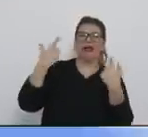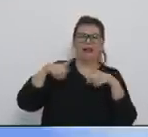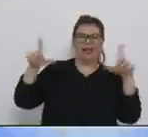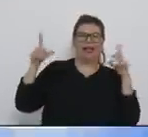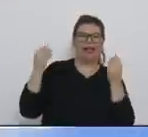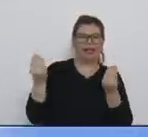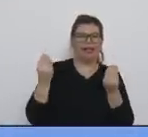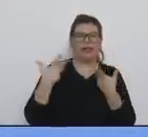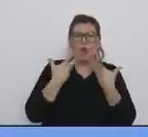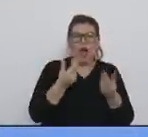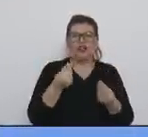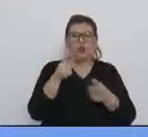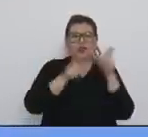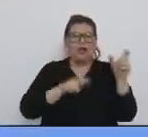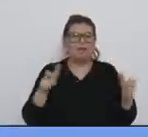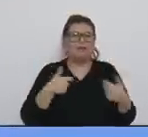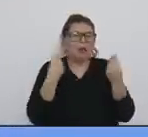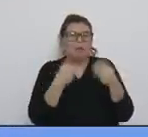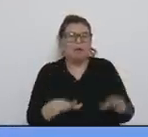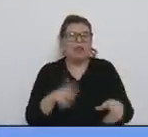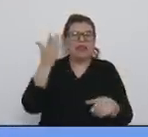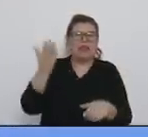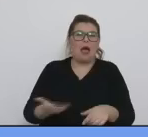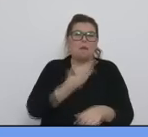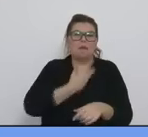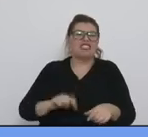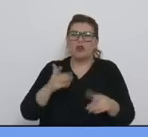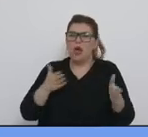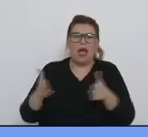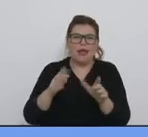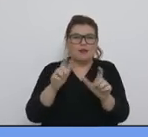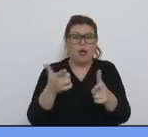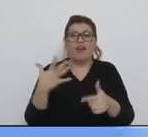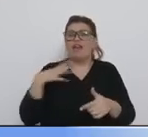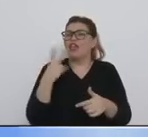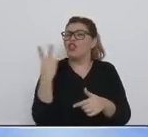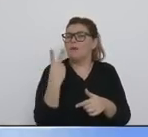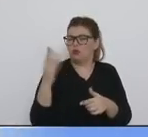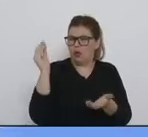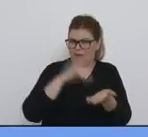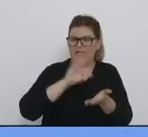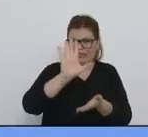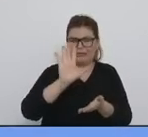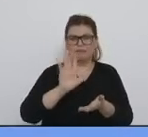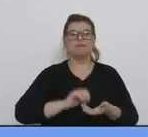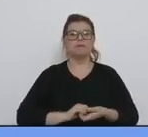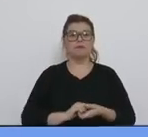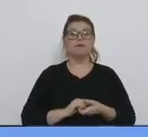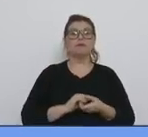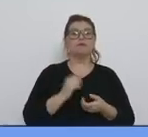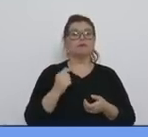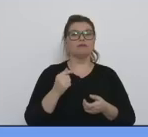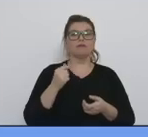que está deambulada y perdida de un presidente que no tiene conducción en los dos minutos que me quedan en los dos minutos que me quedan voy a hacer